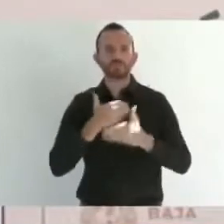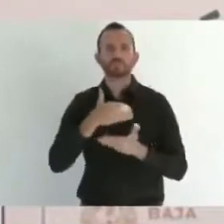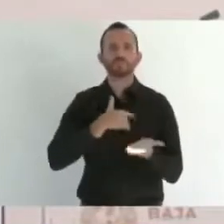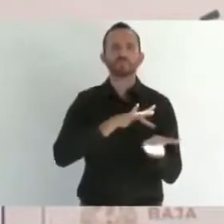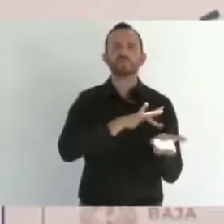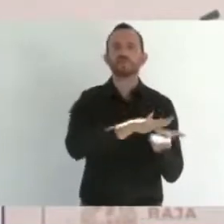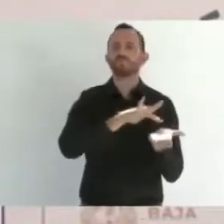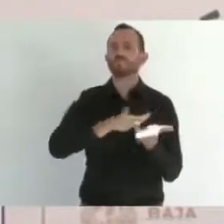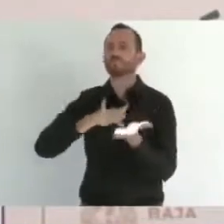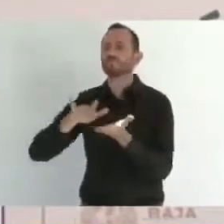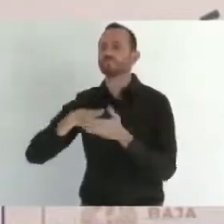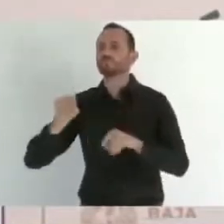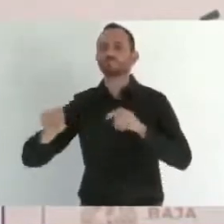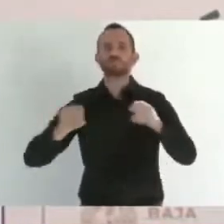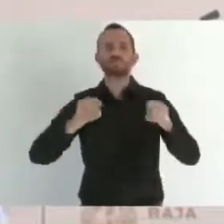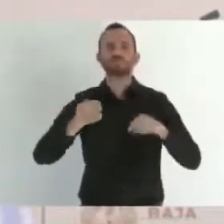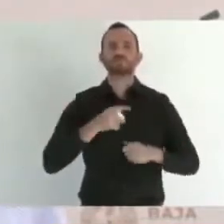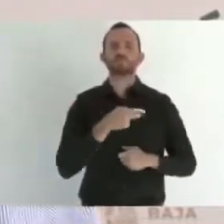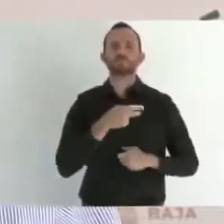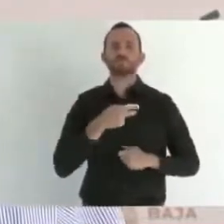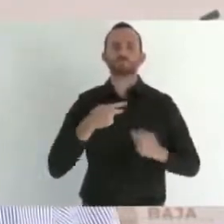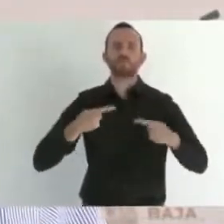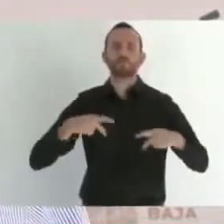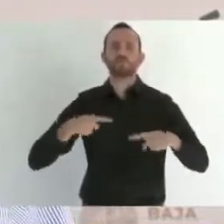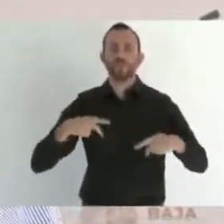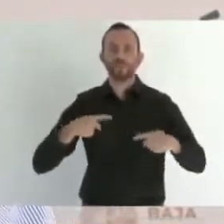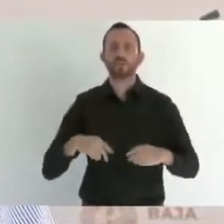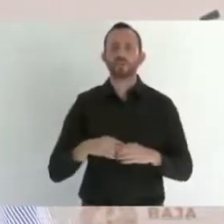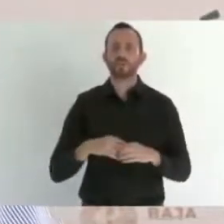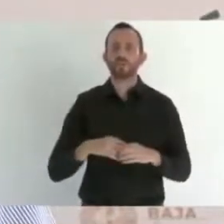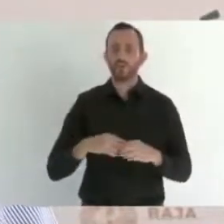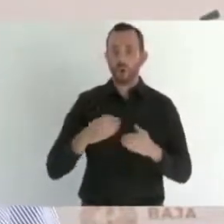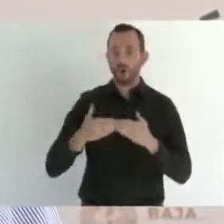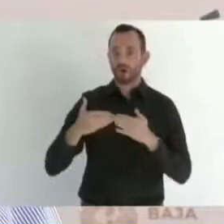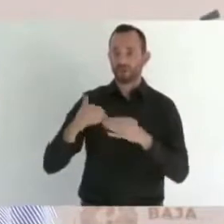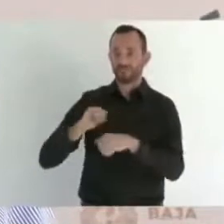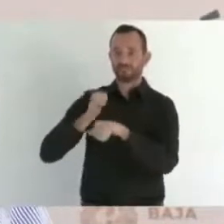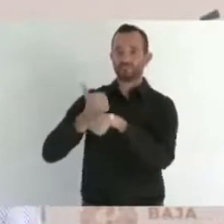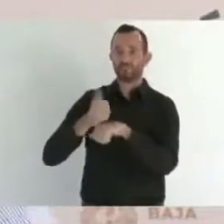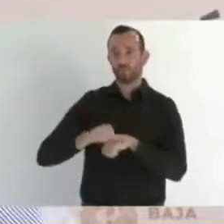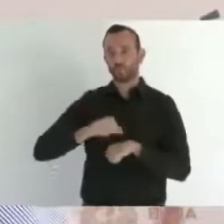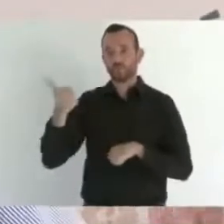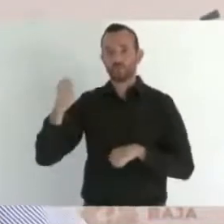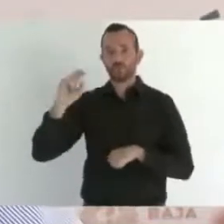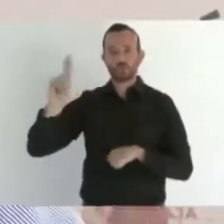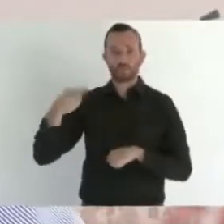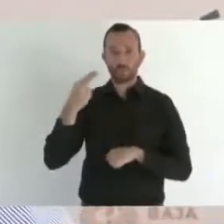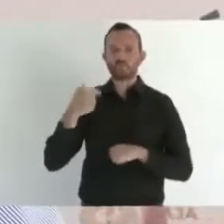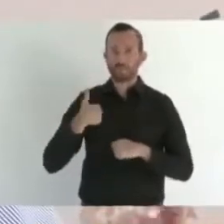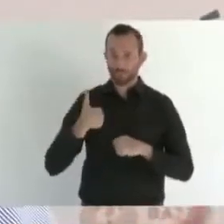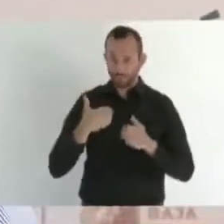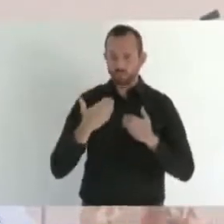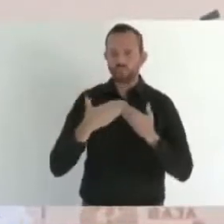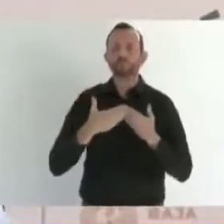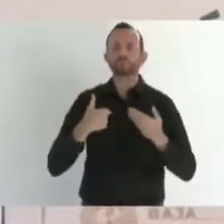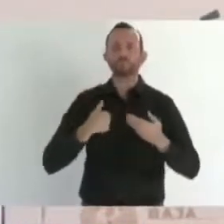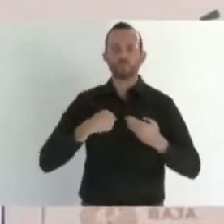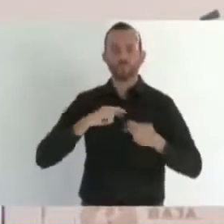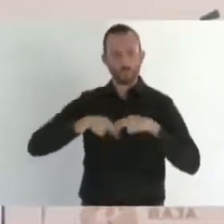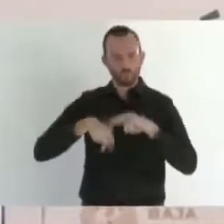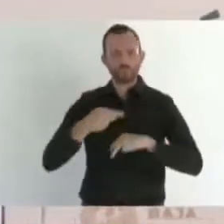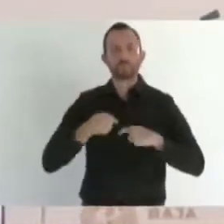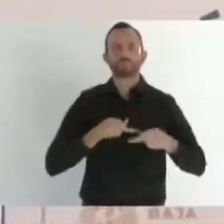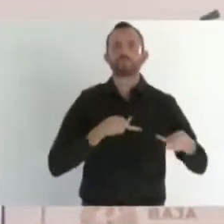esta otra universidad va a ayudar también para que otros jóvenes puedan